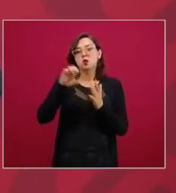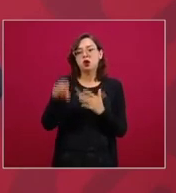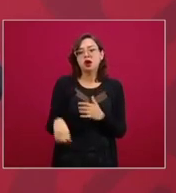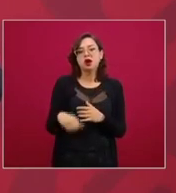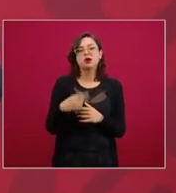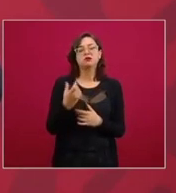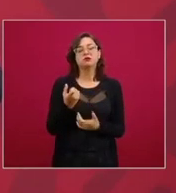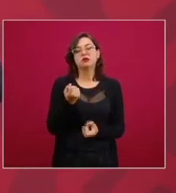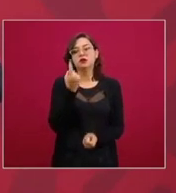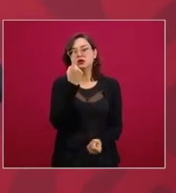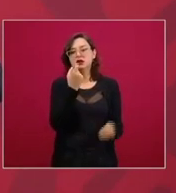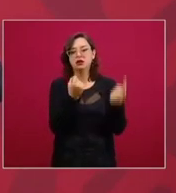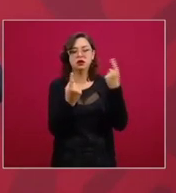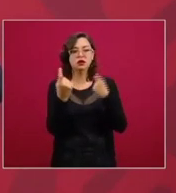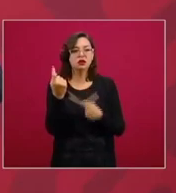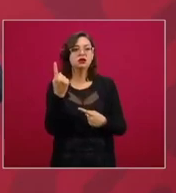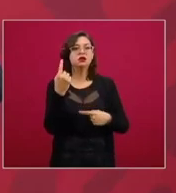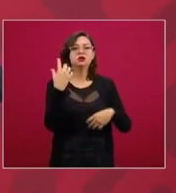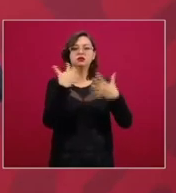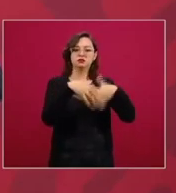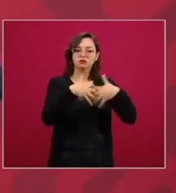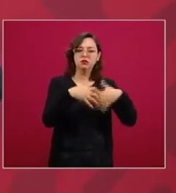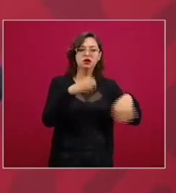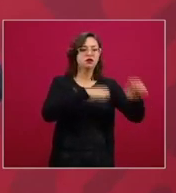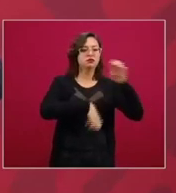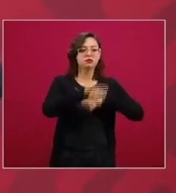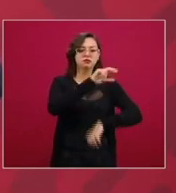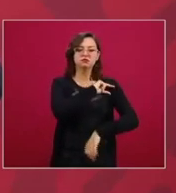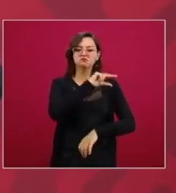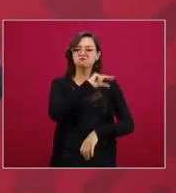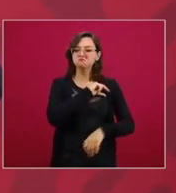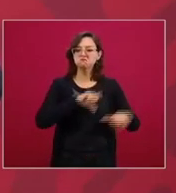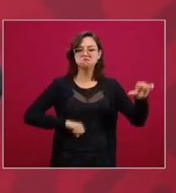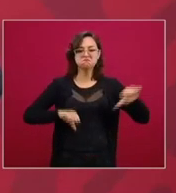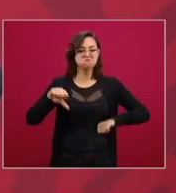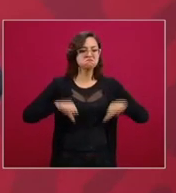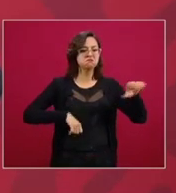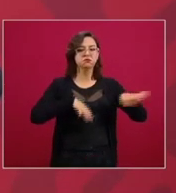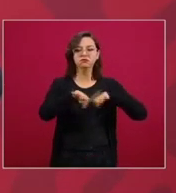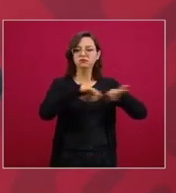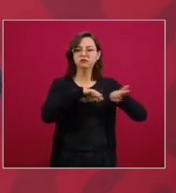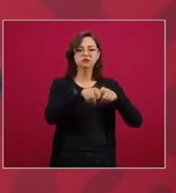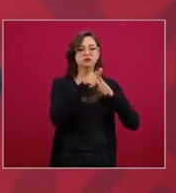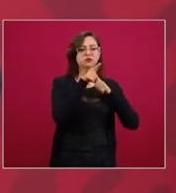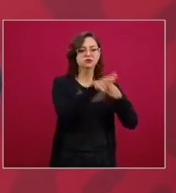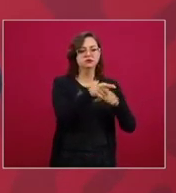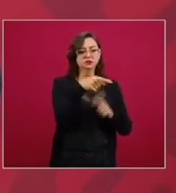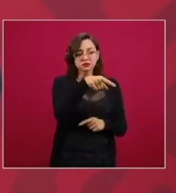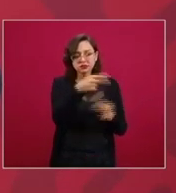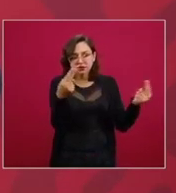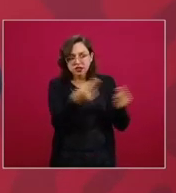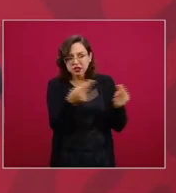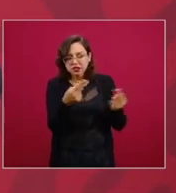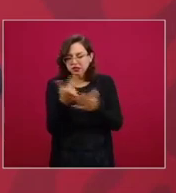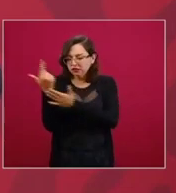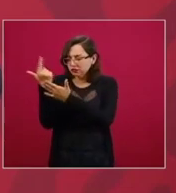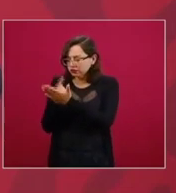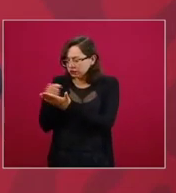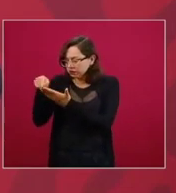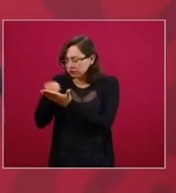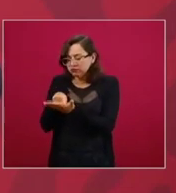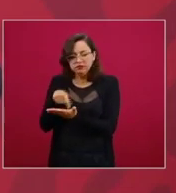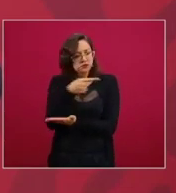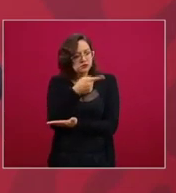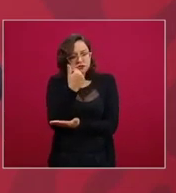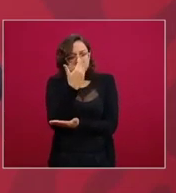privadas seguimos que con no la han suspendido actividades no laborales y no están o sea, en lo la más lista de actividades fue, esenciales, baja la deben